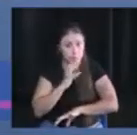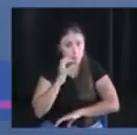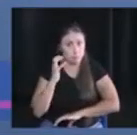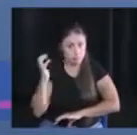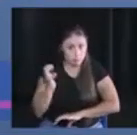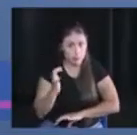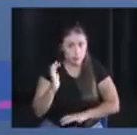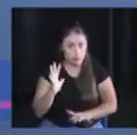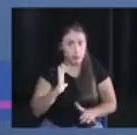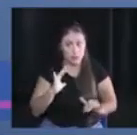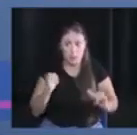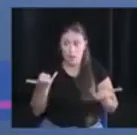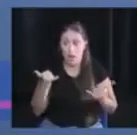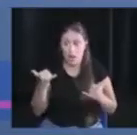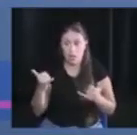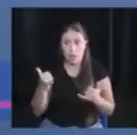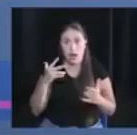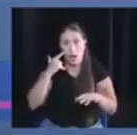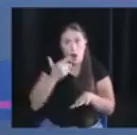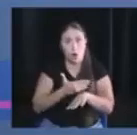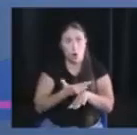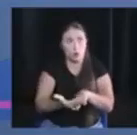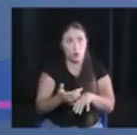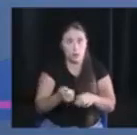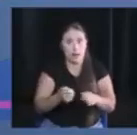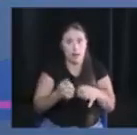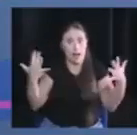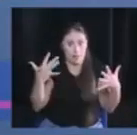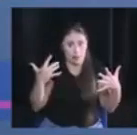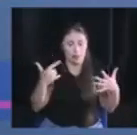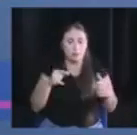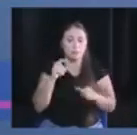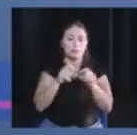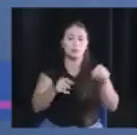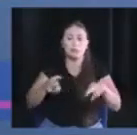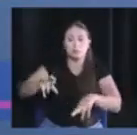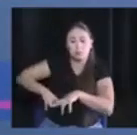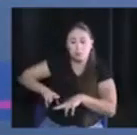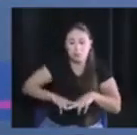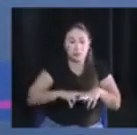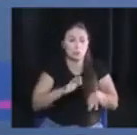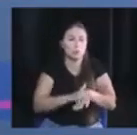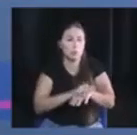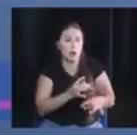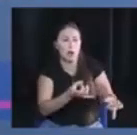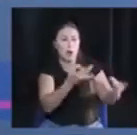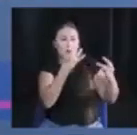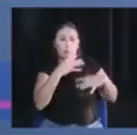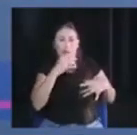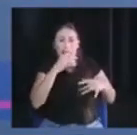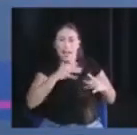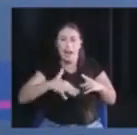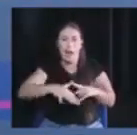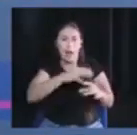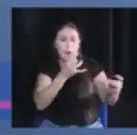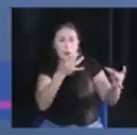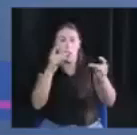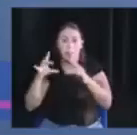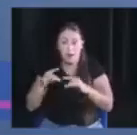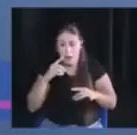menor. Ya están habiendo consecuencias muy grandes. La gente que se muere por contaminación ambiental al mundo es